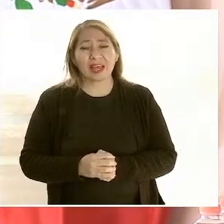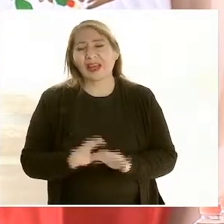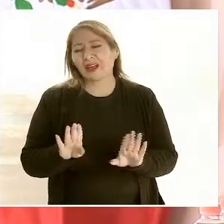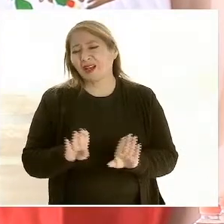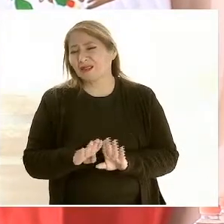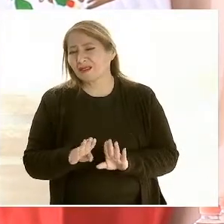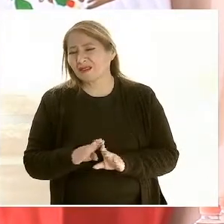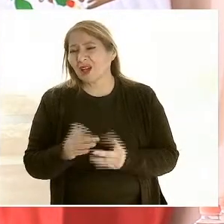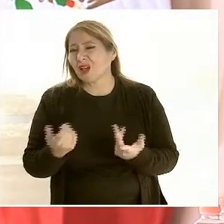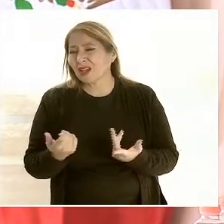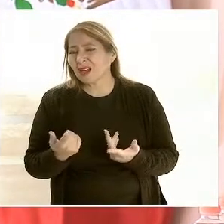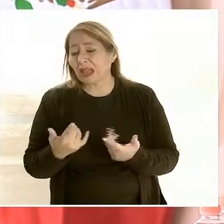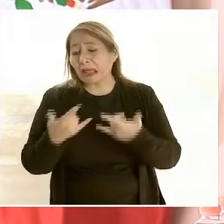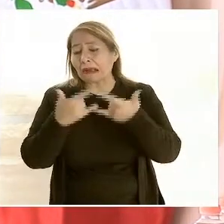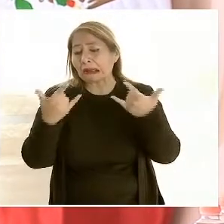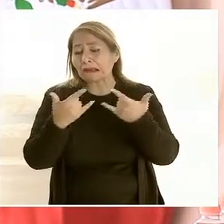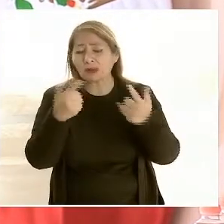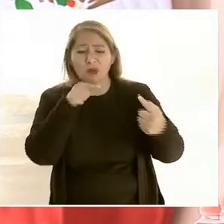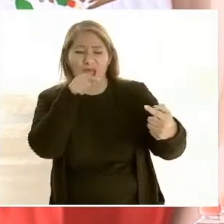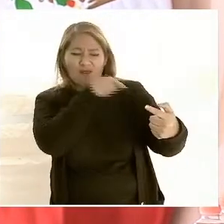manchas en nuestra historia.